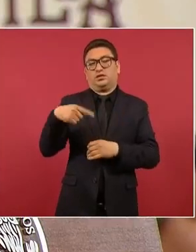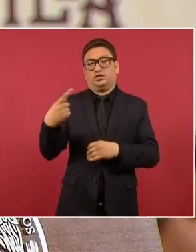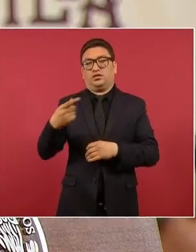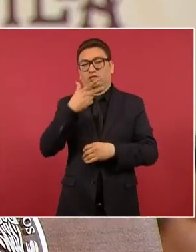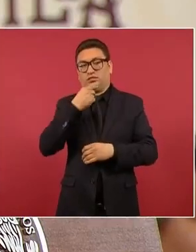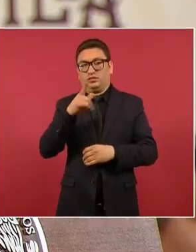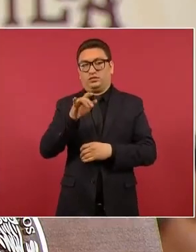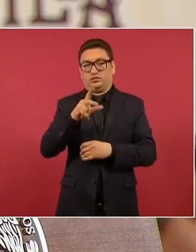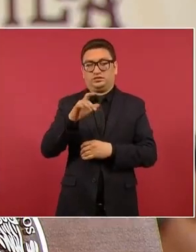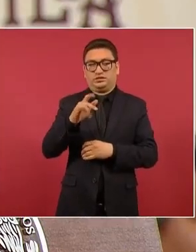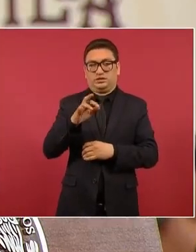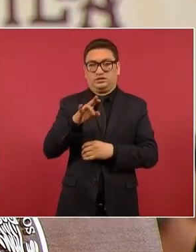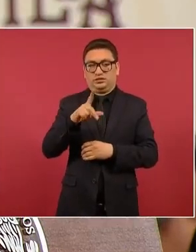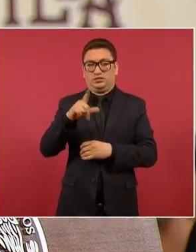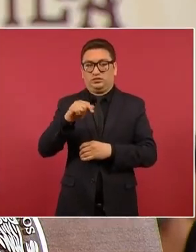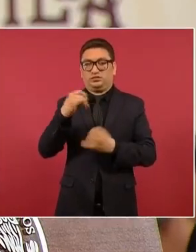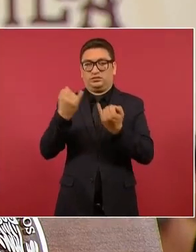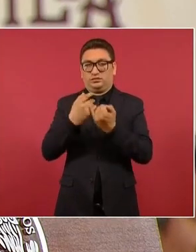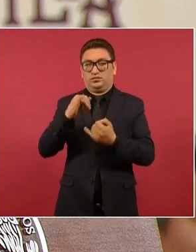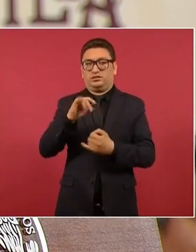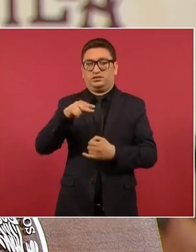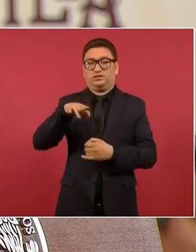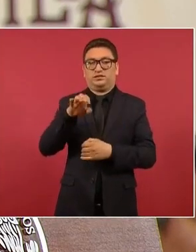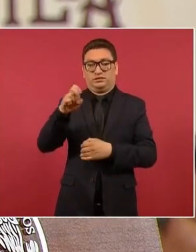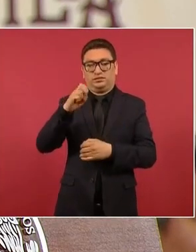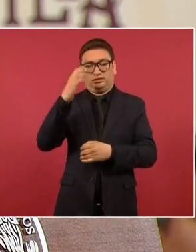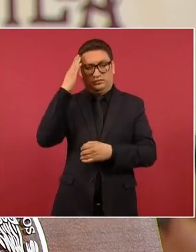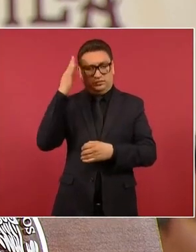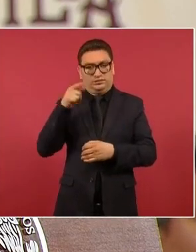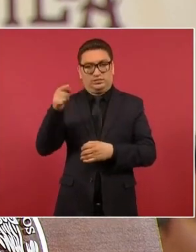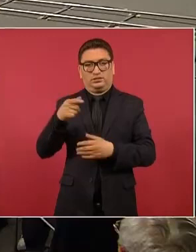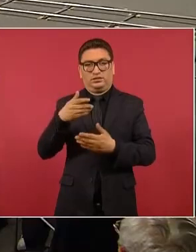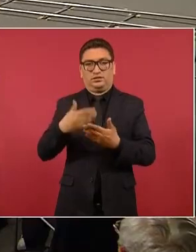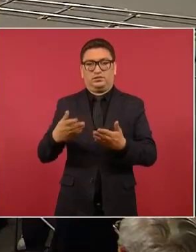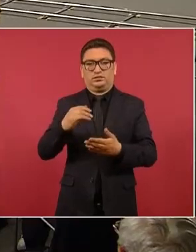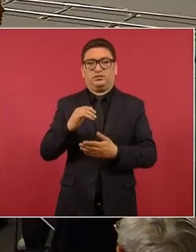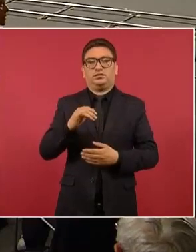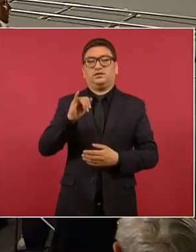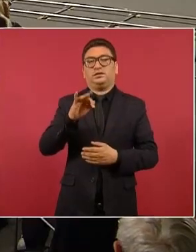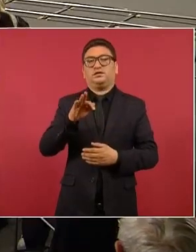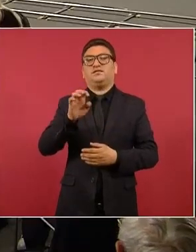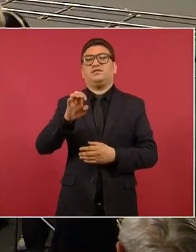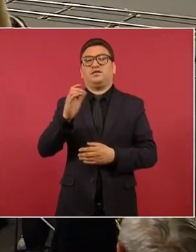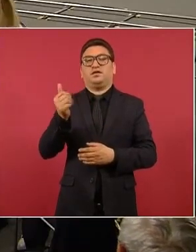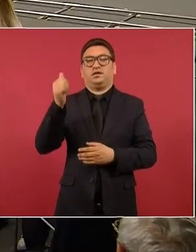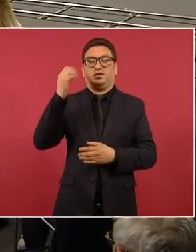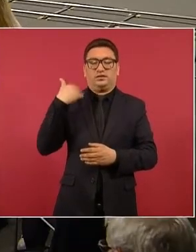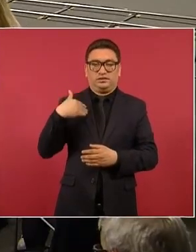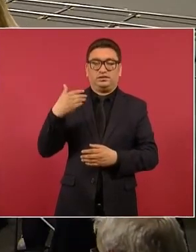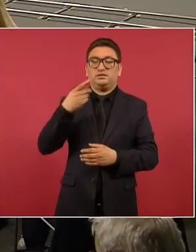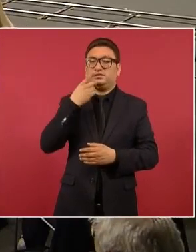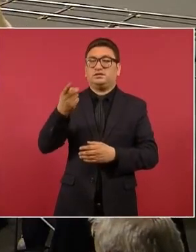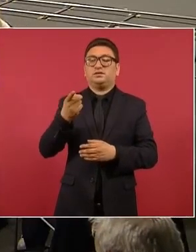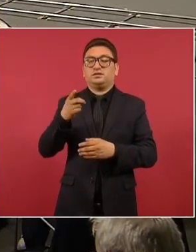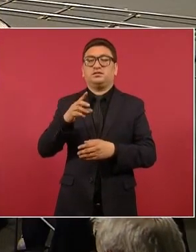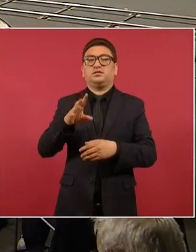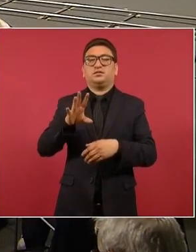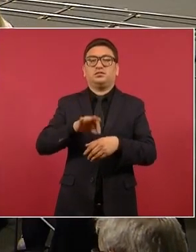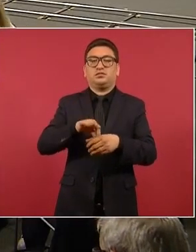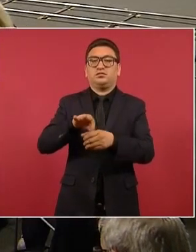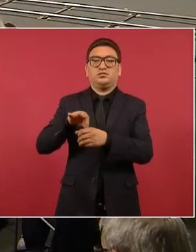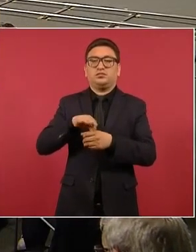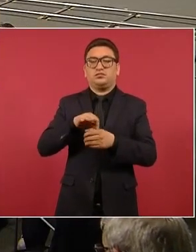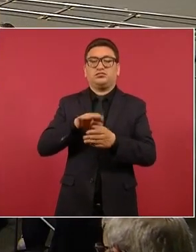Ugalde, quien al frente del INE, ahora es INE, antes IFE, convalidó el